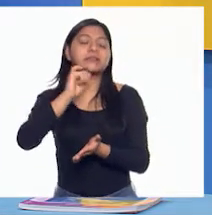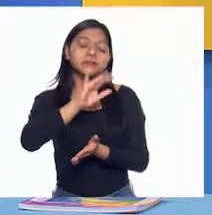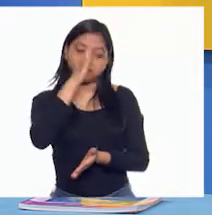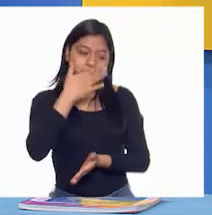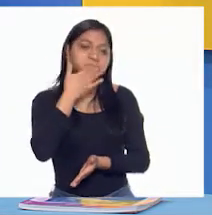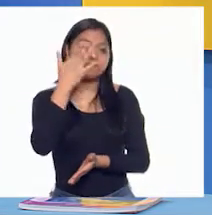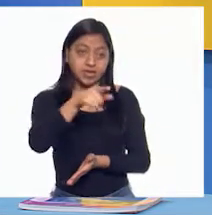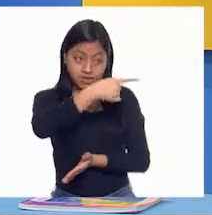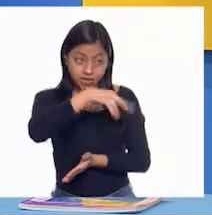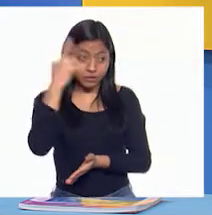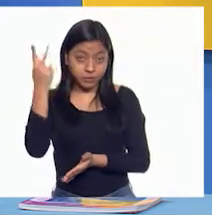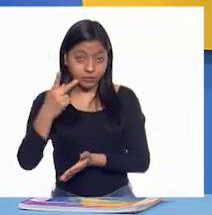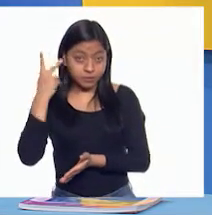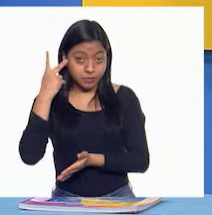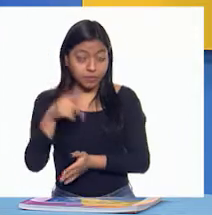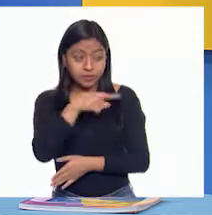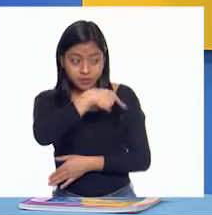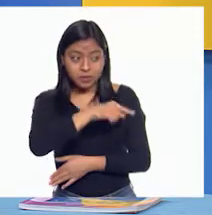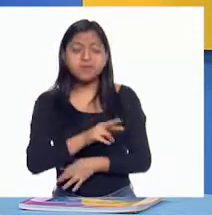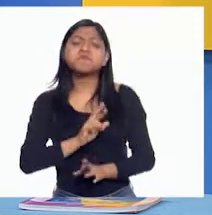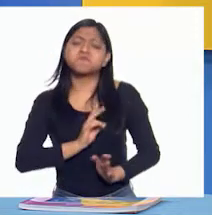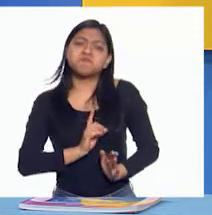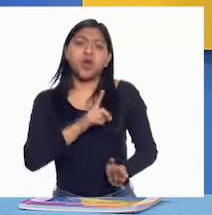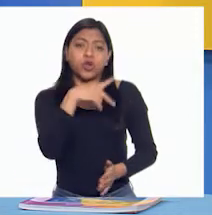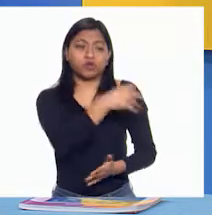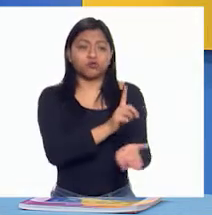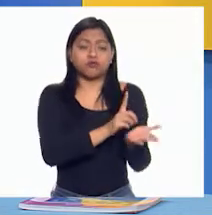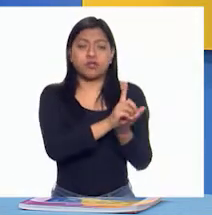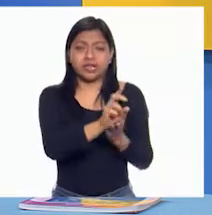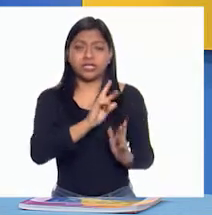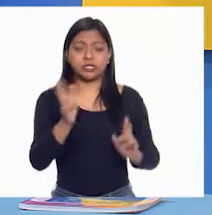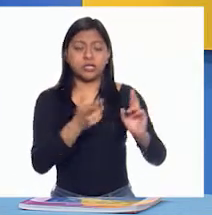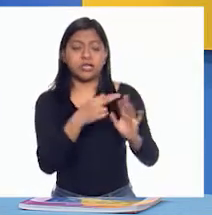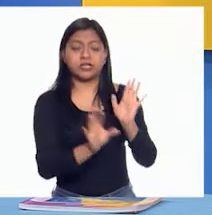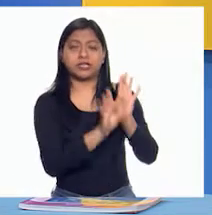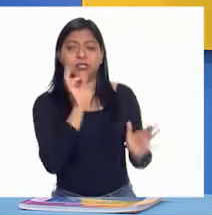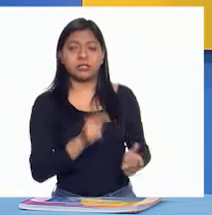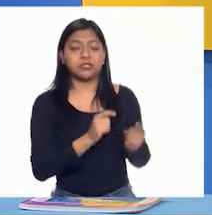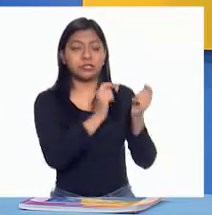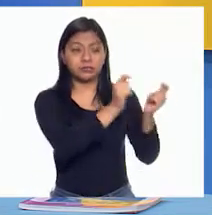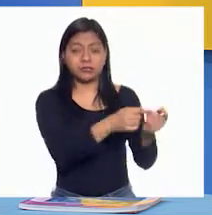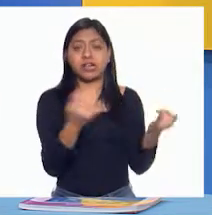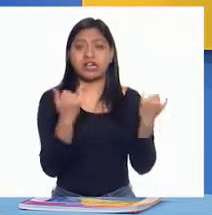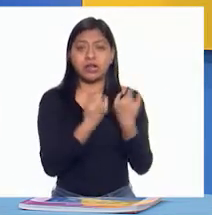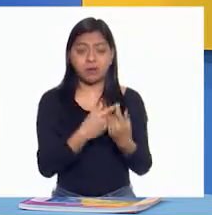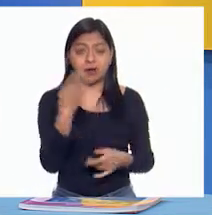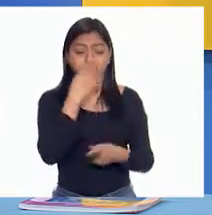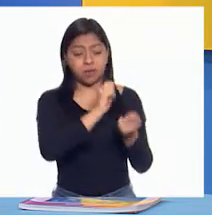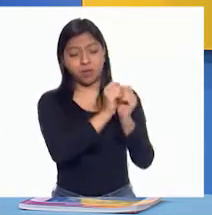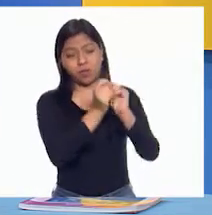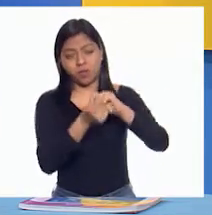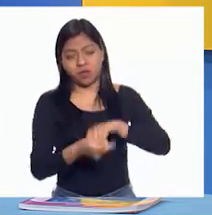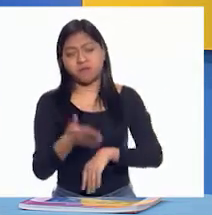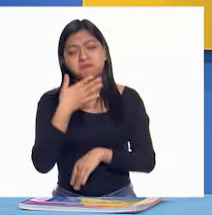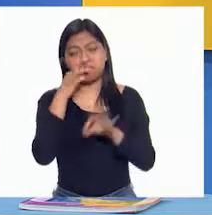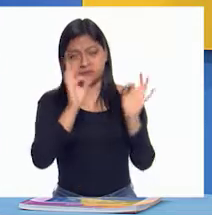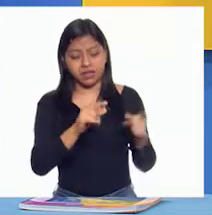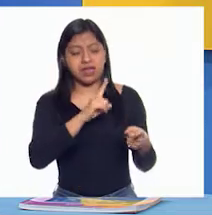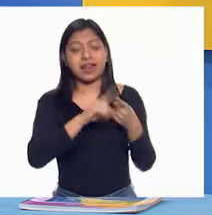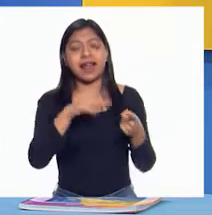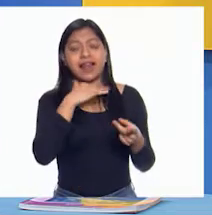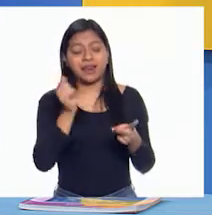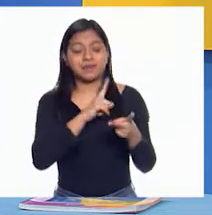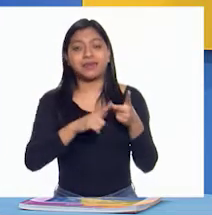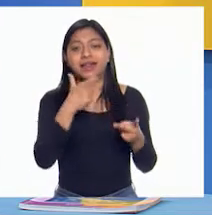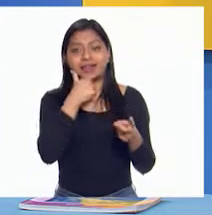príncipes a adoptar la religión de su preferencia. La traducción de la Biblia a diversos idiomas, entre ellos el alemán, el inglés,